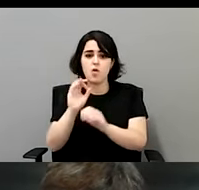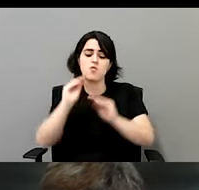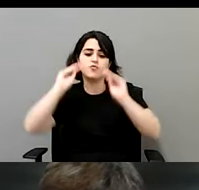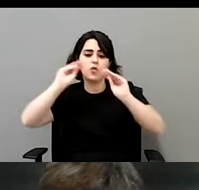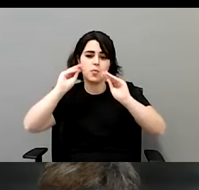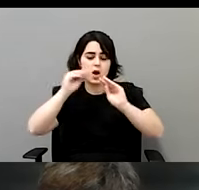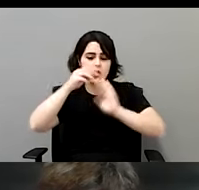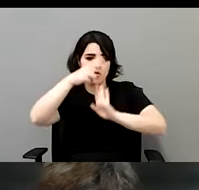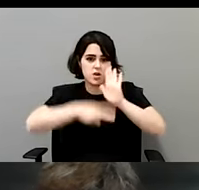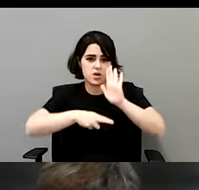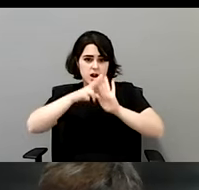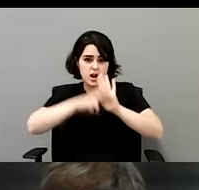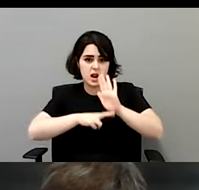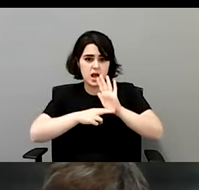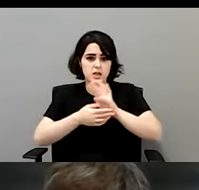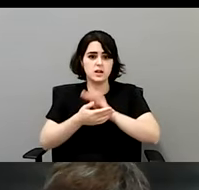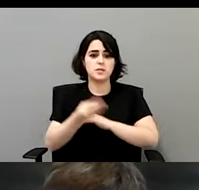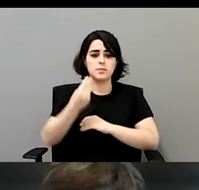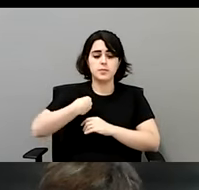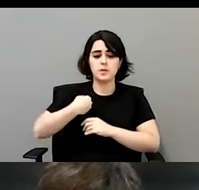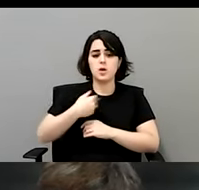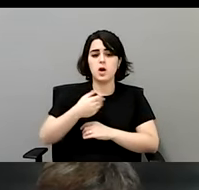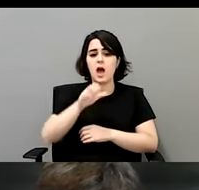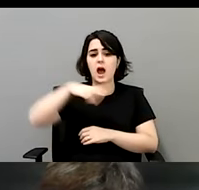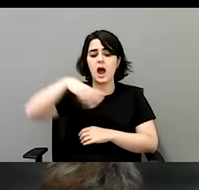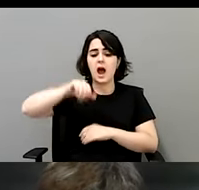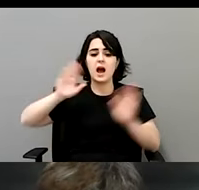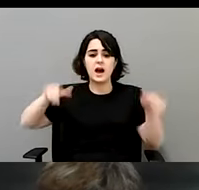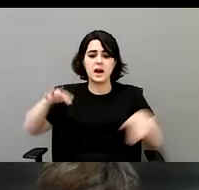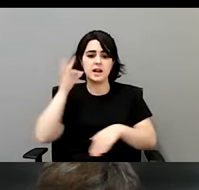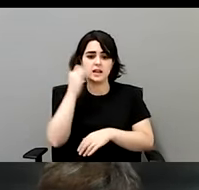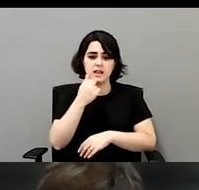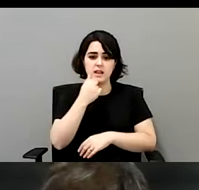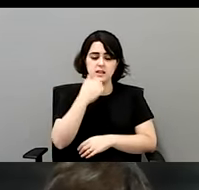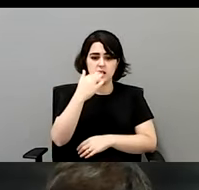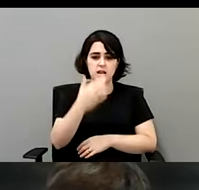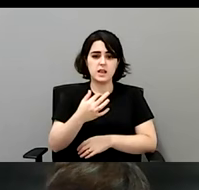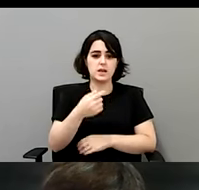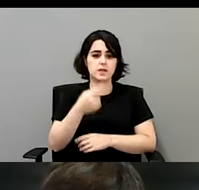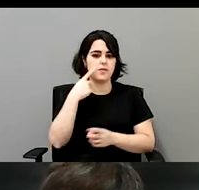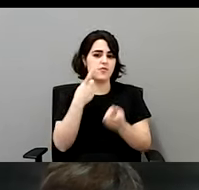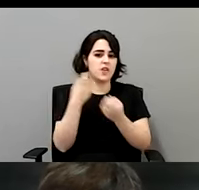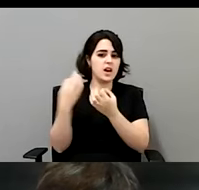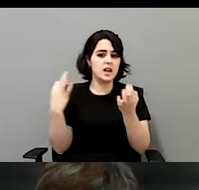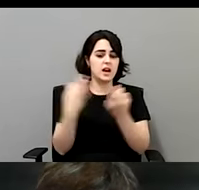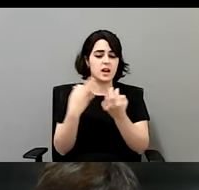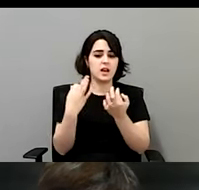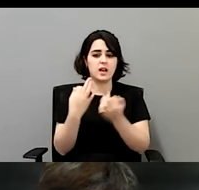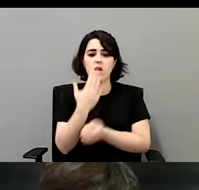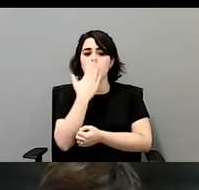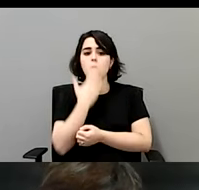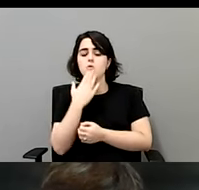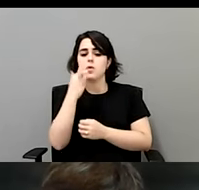una necesidad vital de toda la persona y la comunicación fundamental en nuestro tipo